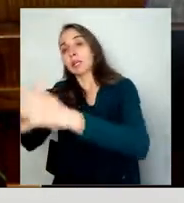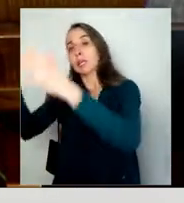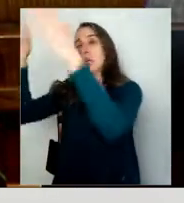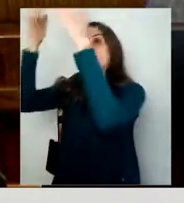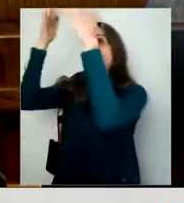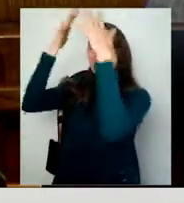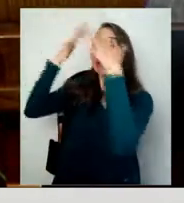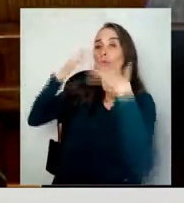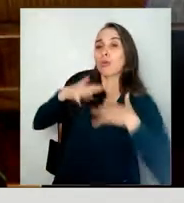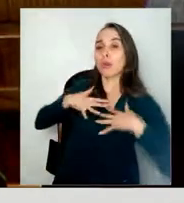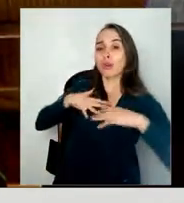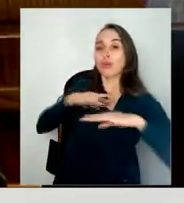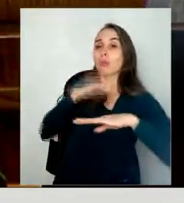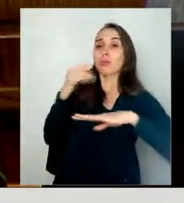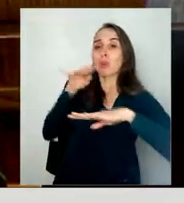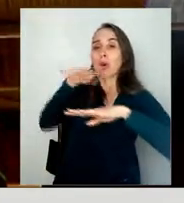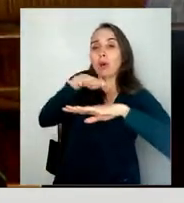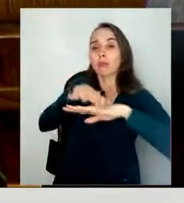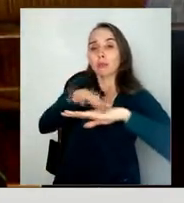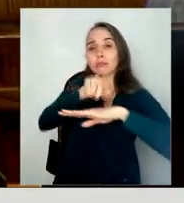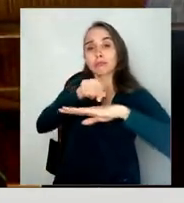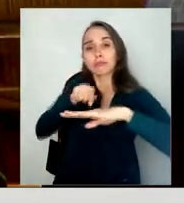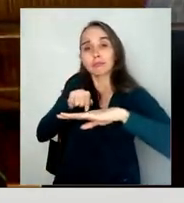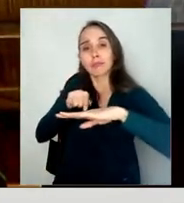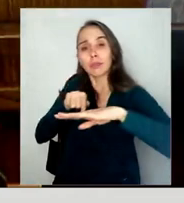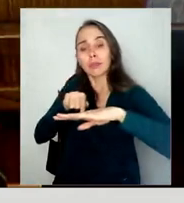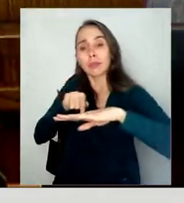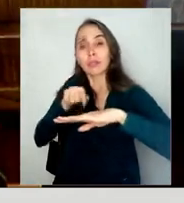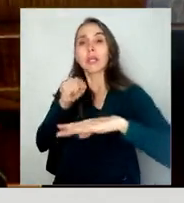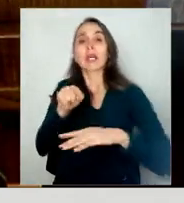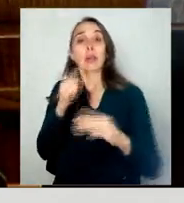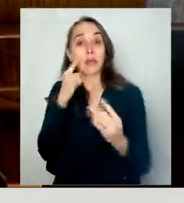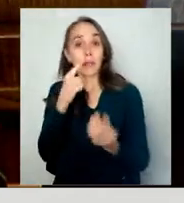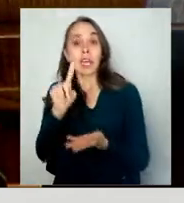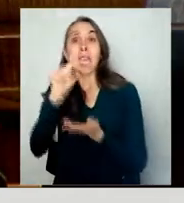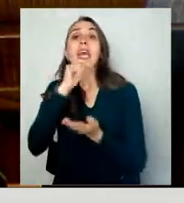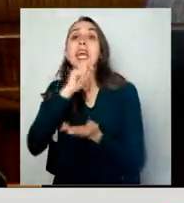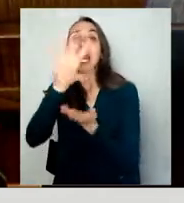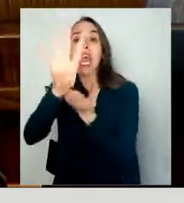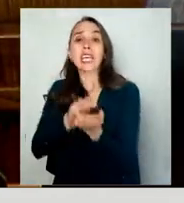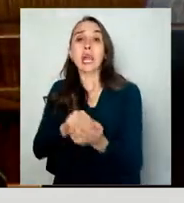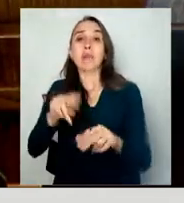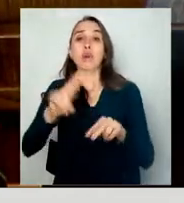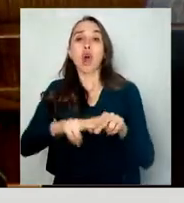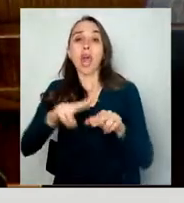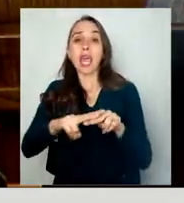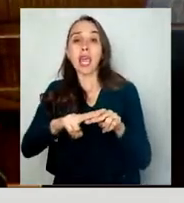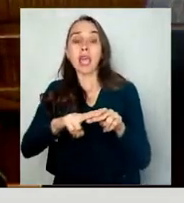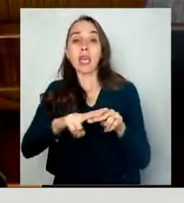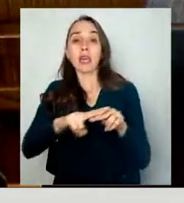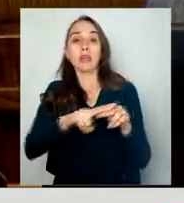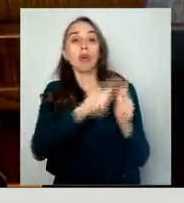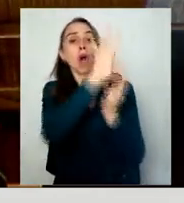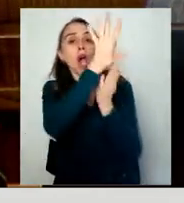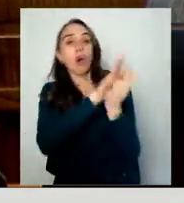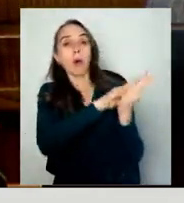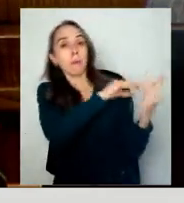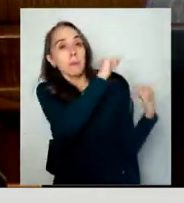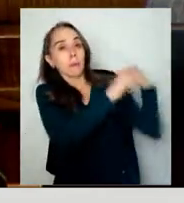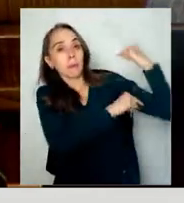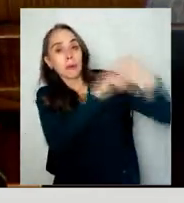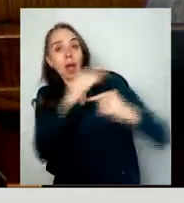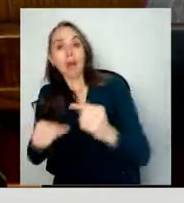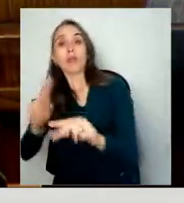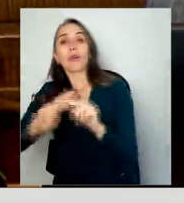solo quiero recordar que este ejemplo Heroico ha iluminado nuestro actuar y devenir como país